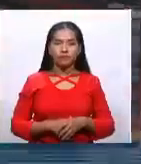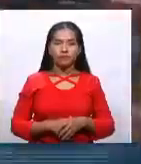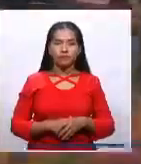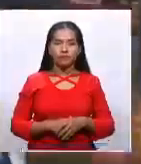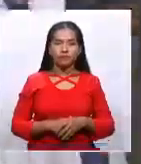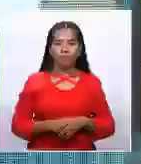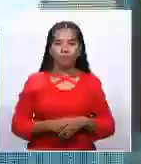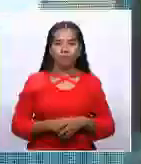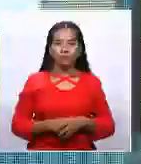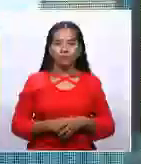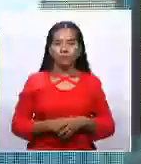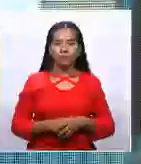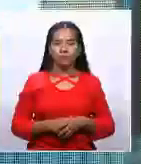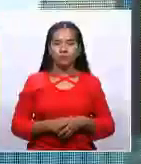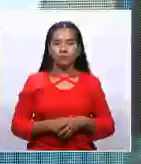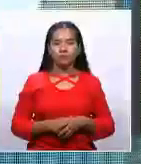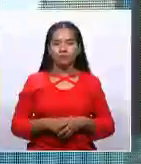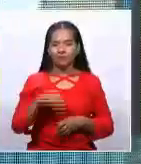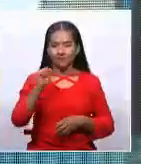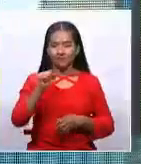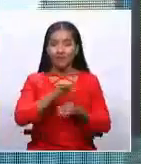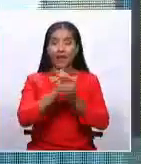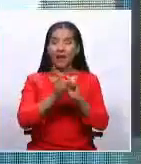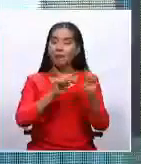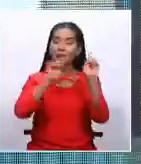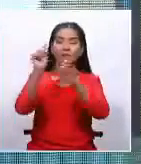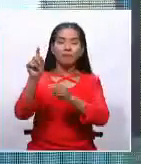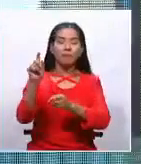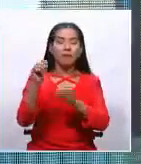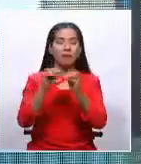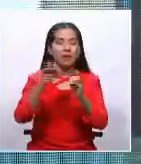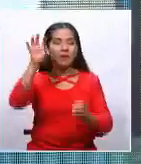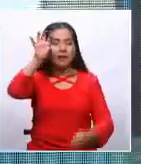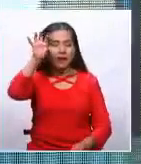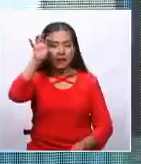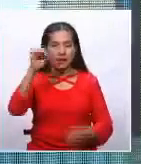Nos trasladamos hasta Tarija con la información, pues instituciones regionales